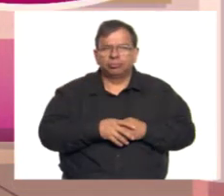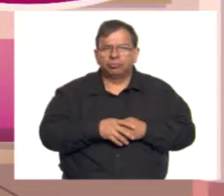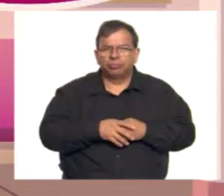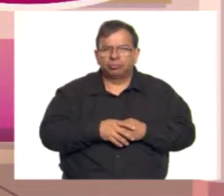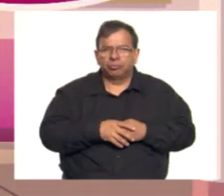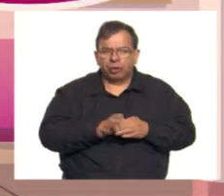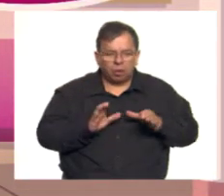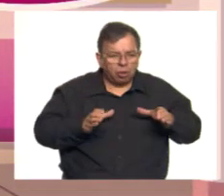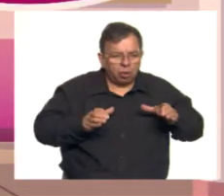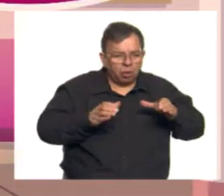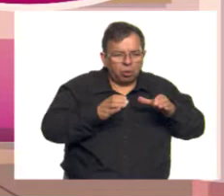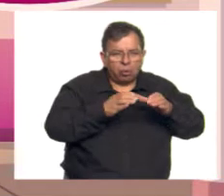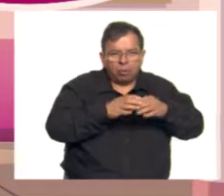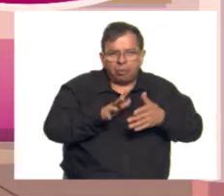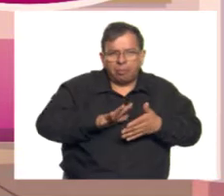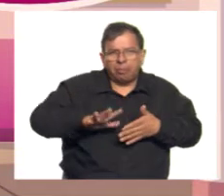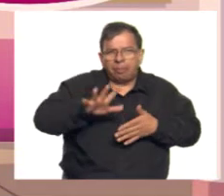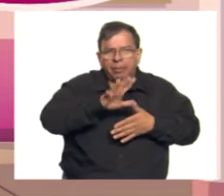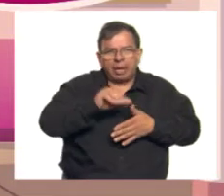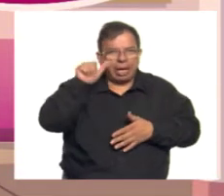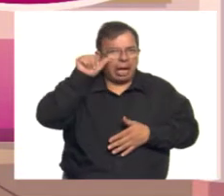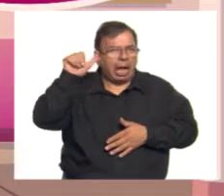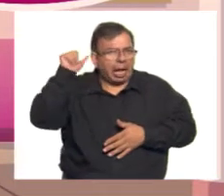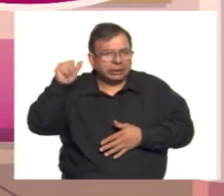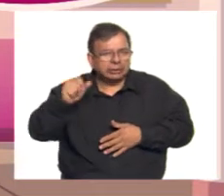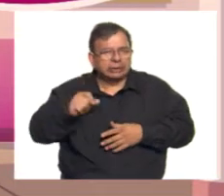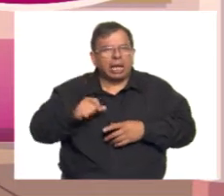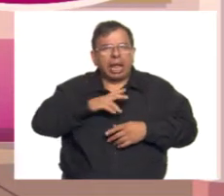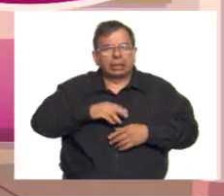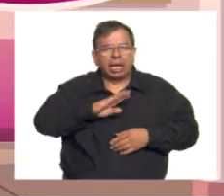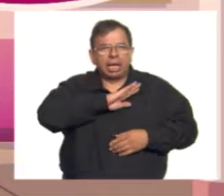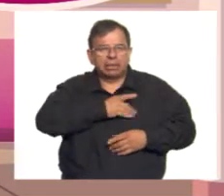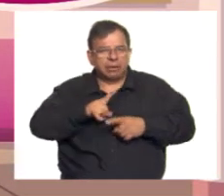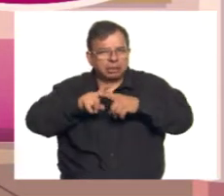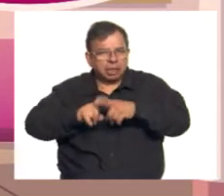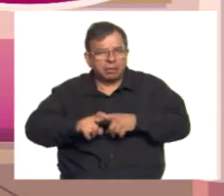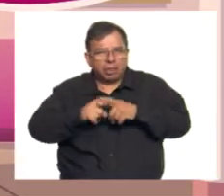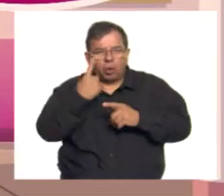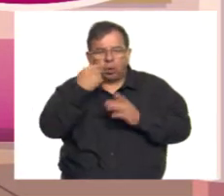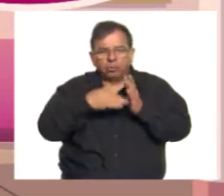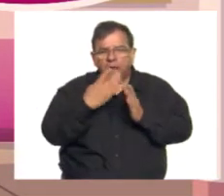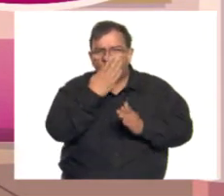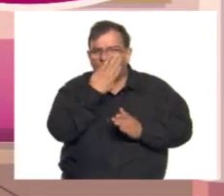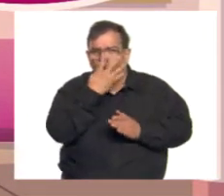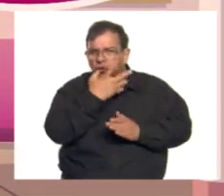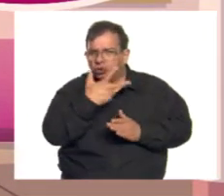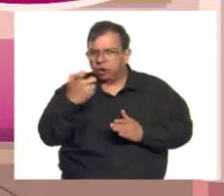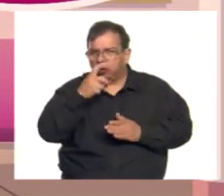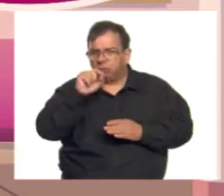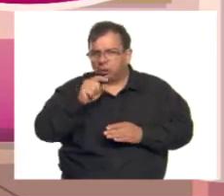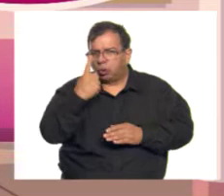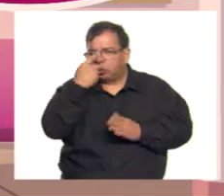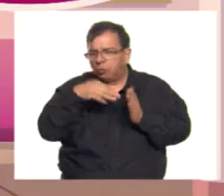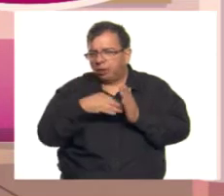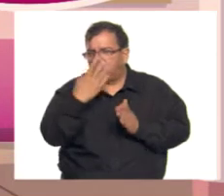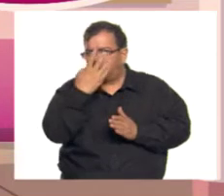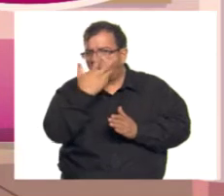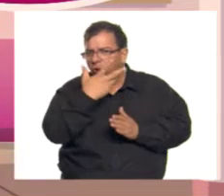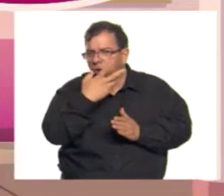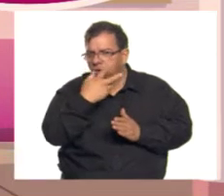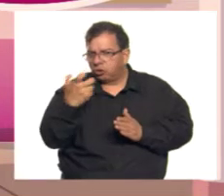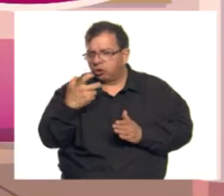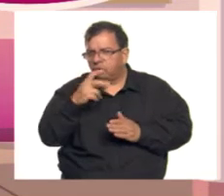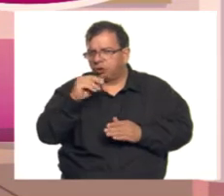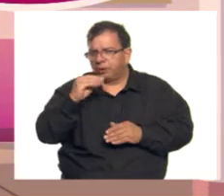colonia española en Asia dependió de la Nueva España hasta 1821 y en 1898 obtuvo